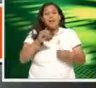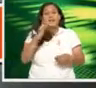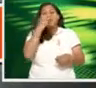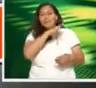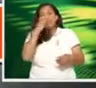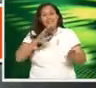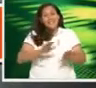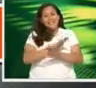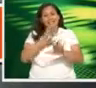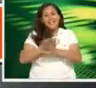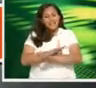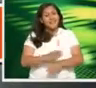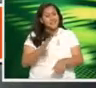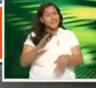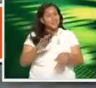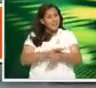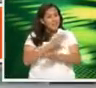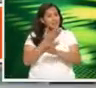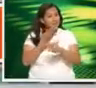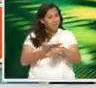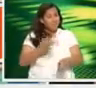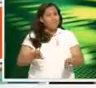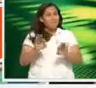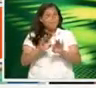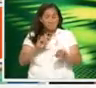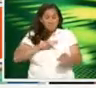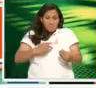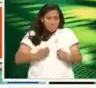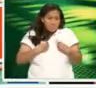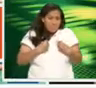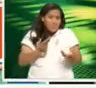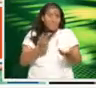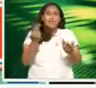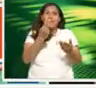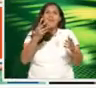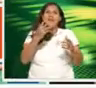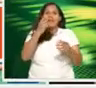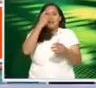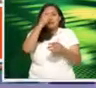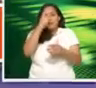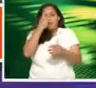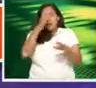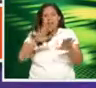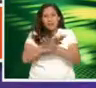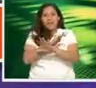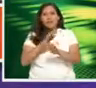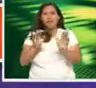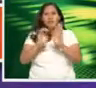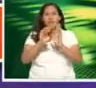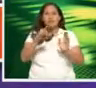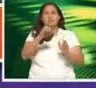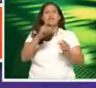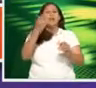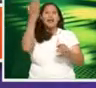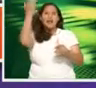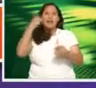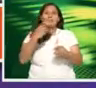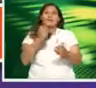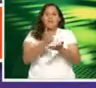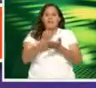que sucede un cambio significativo en tu circunstancia, tienes que reinventarte porque las herramientas que antes te servían para resolver